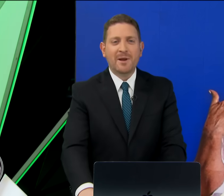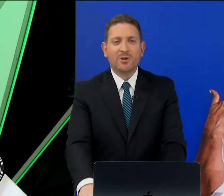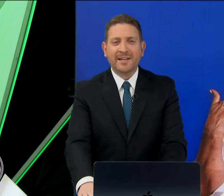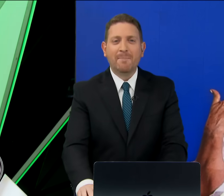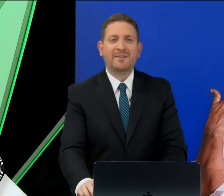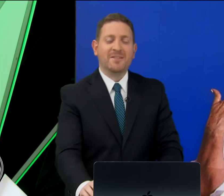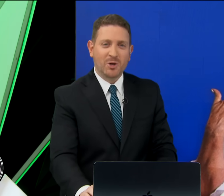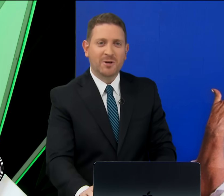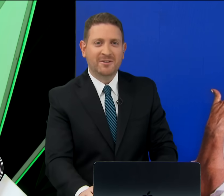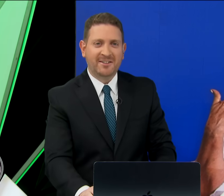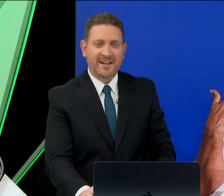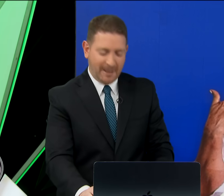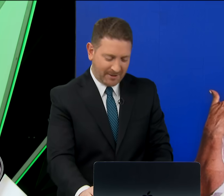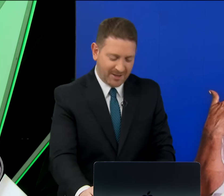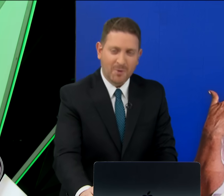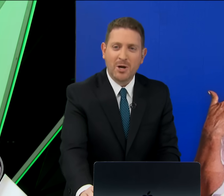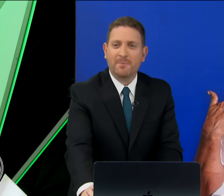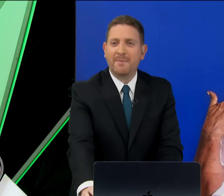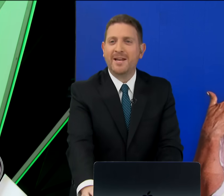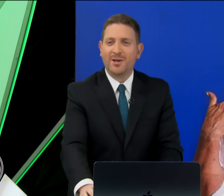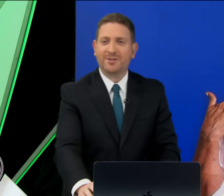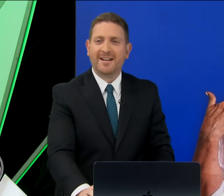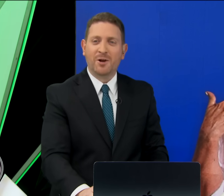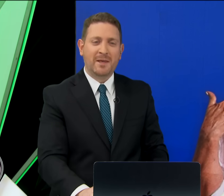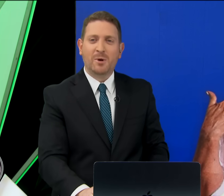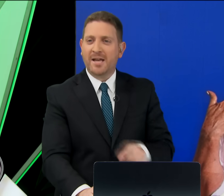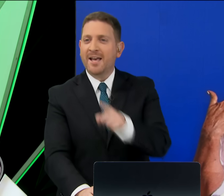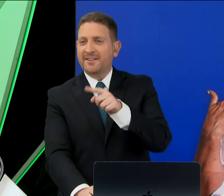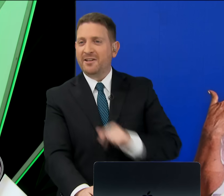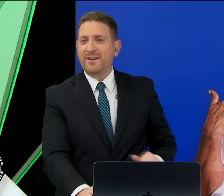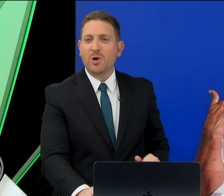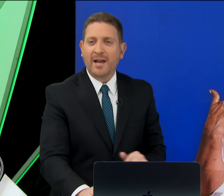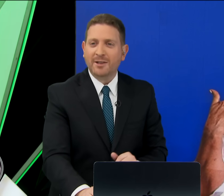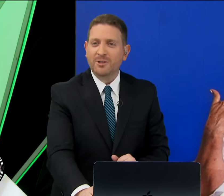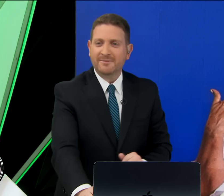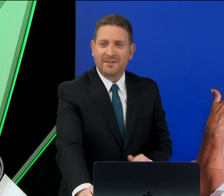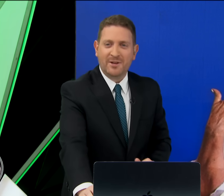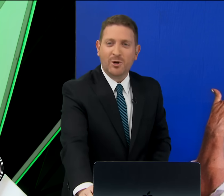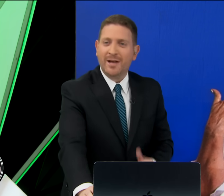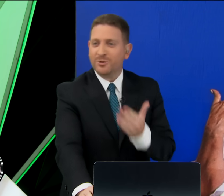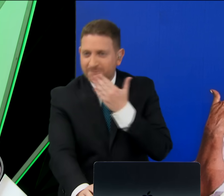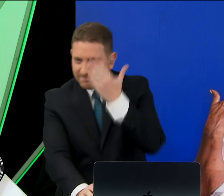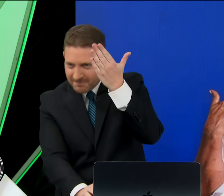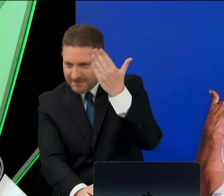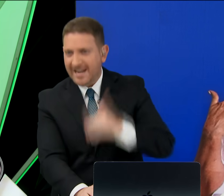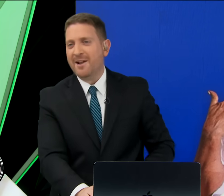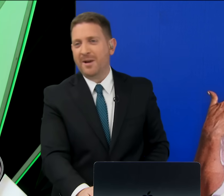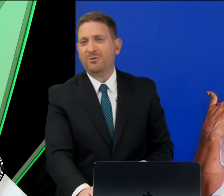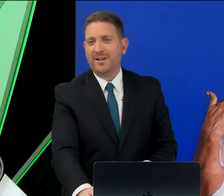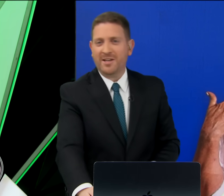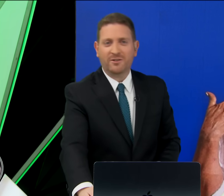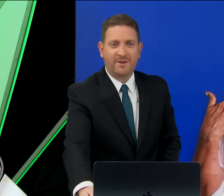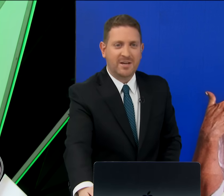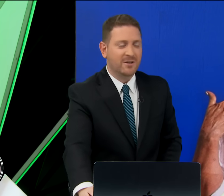noches, bienvenidos. Está pasando, ¿no? César, está pasando. Bueno, bienvenidos, sí, claro, me di cuenta. Está Ceferino Reato, está Ceferino Reato. Gran